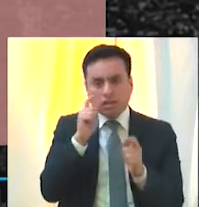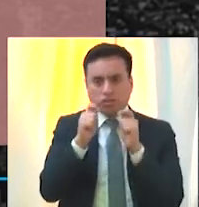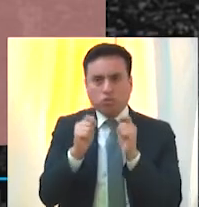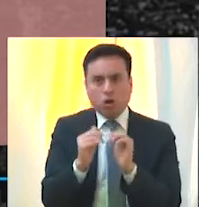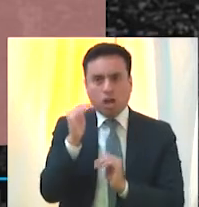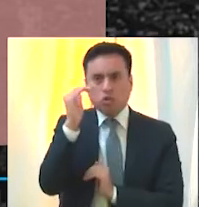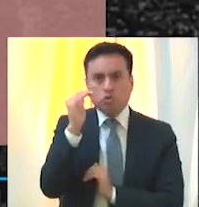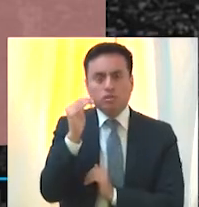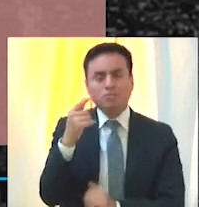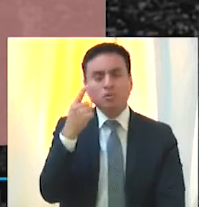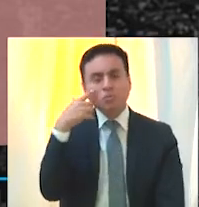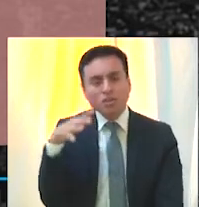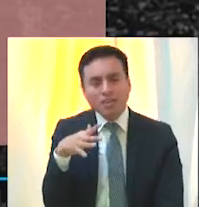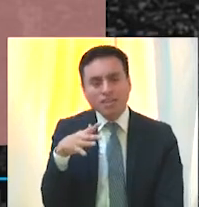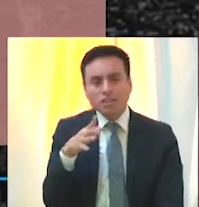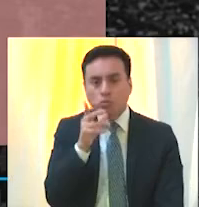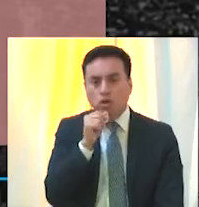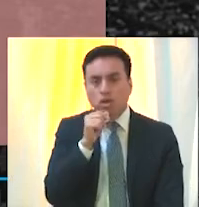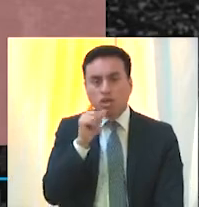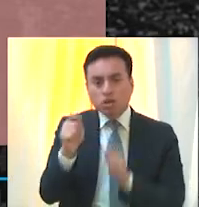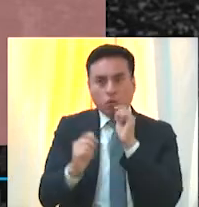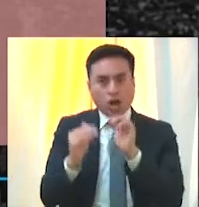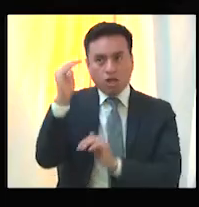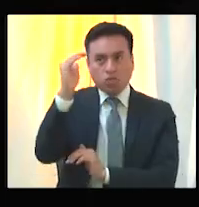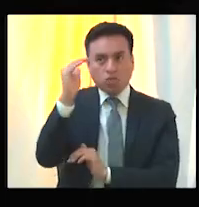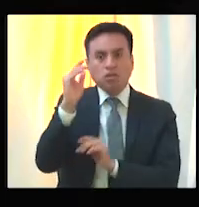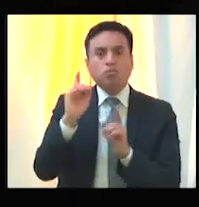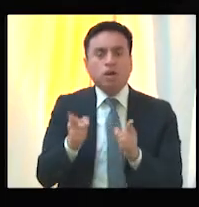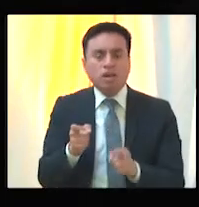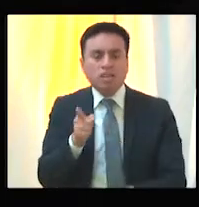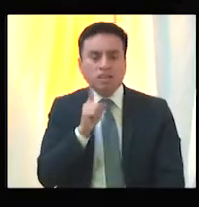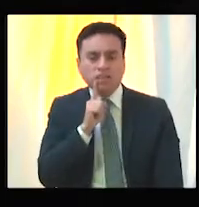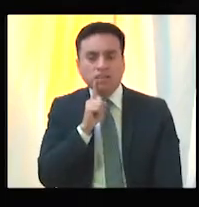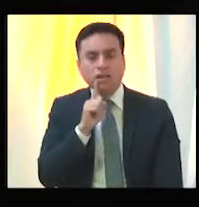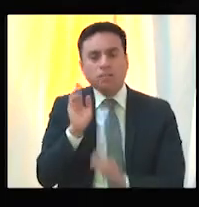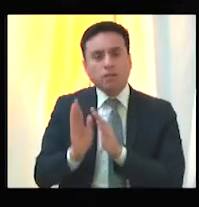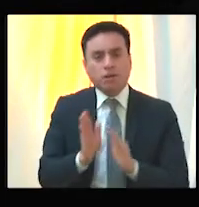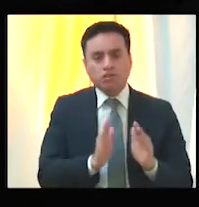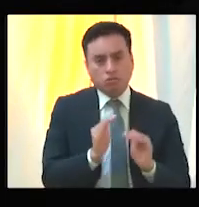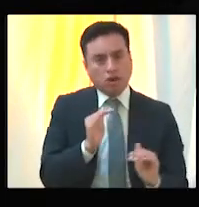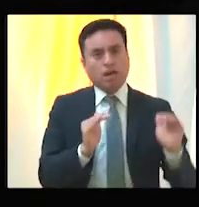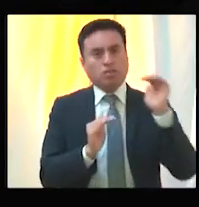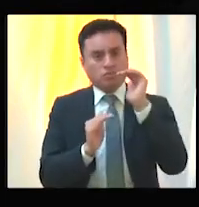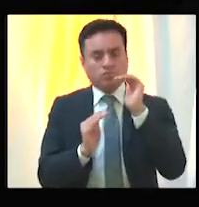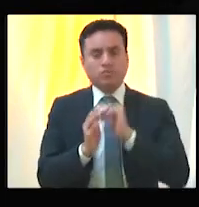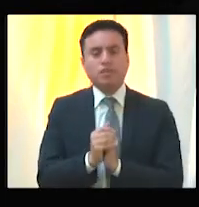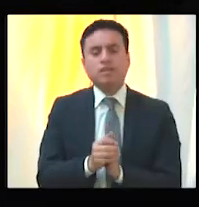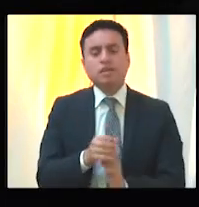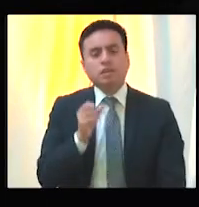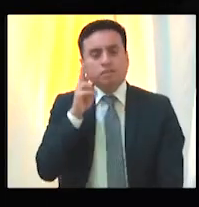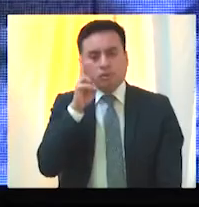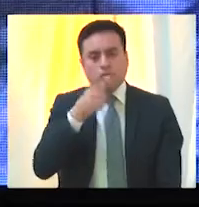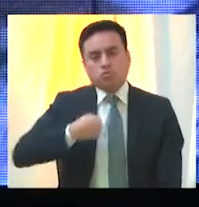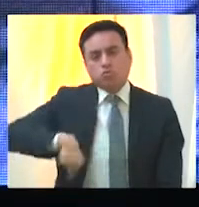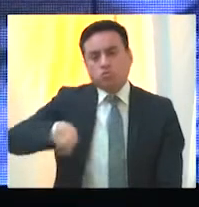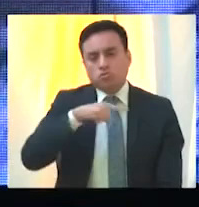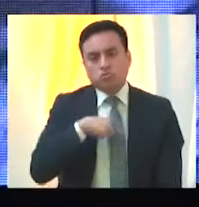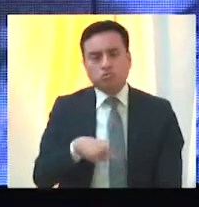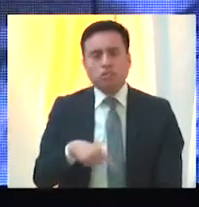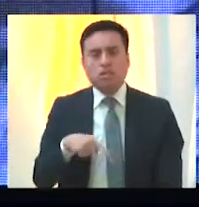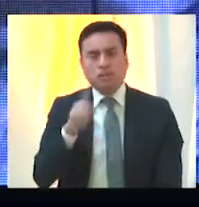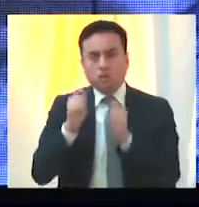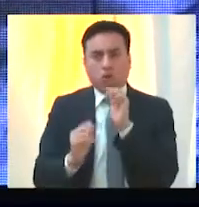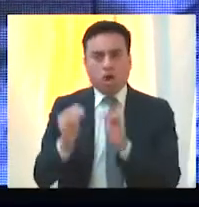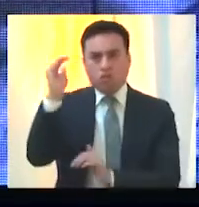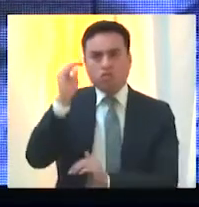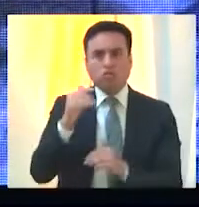es alto. Lo importante es que si uno tiene un nivel de riesgo alto, también tenga un nivel de preparación alta. Lo peor que nos puede suceder es tener un nivel de riesgo